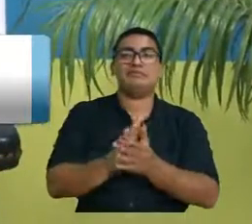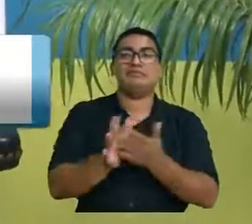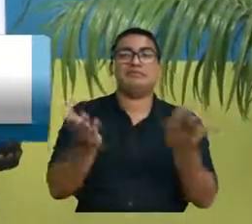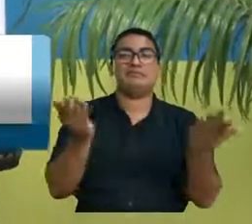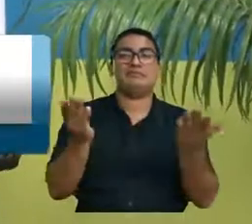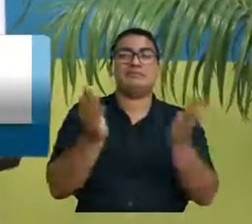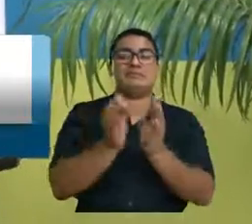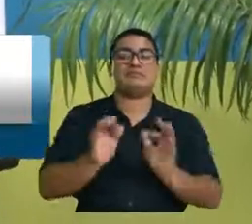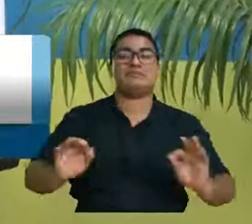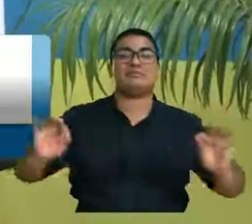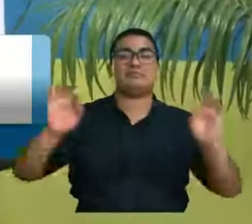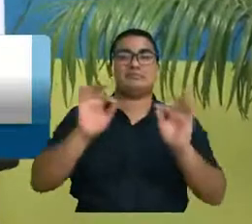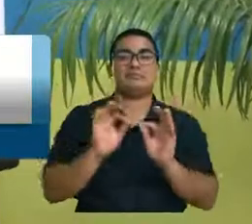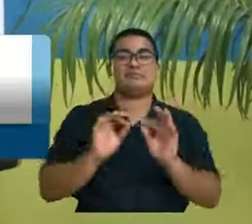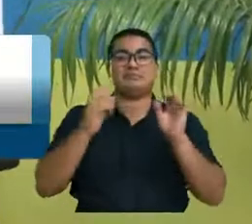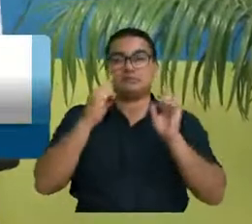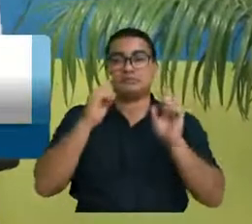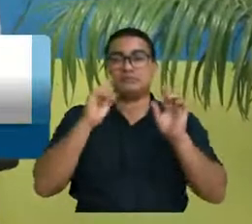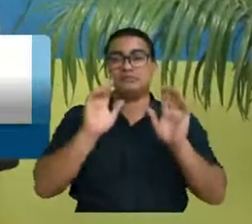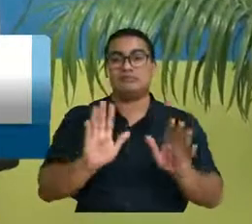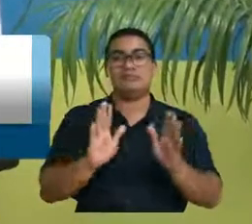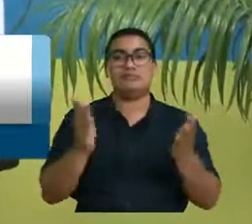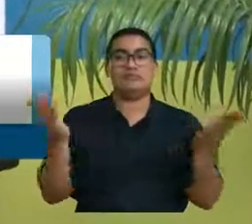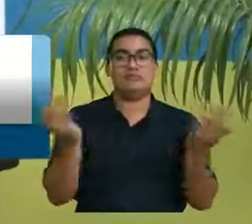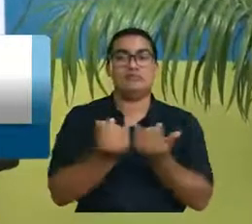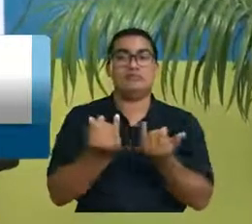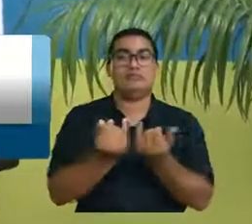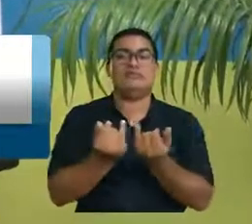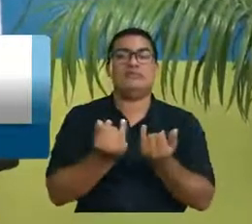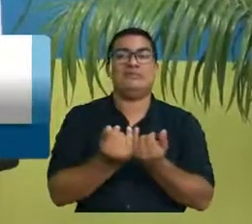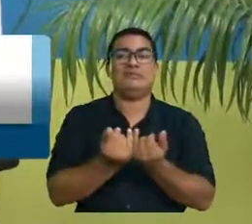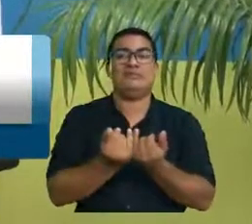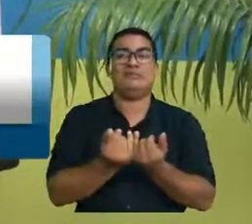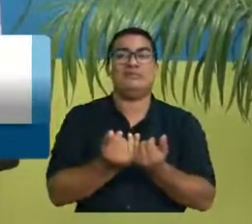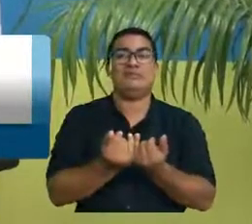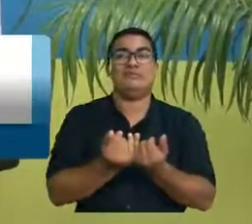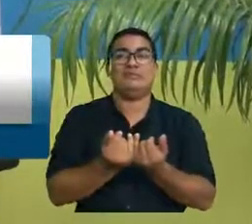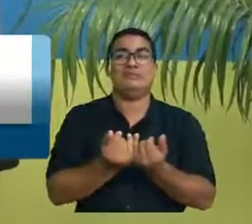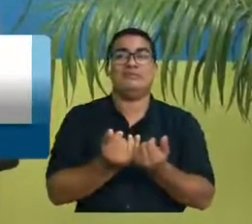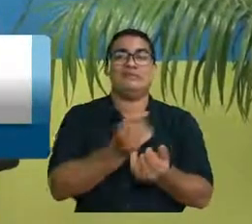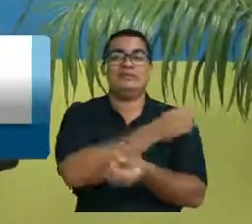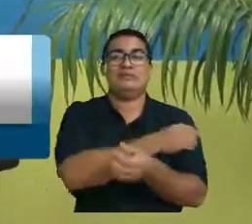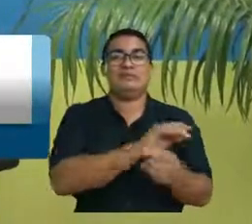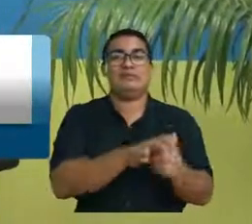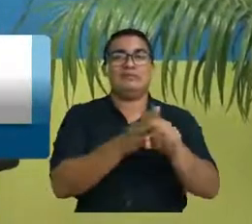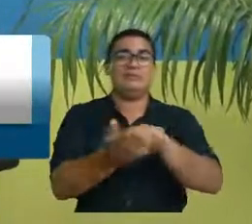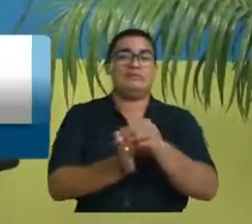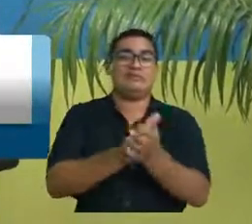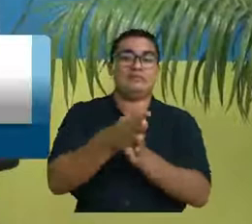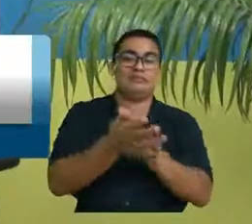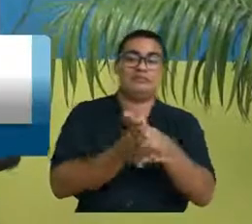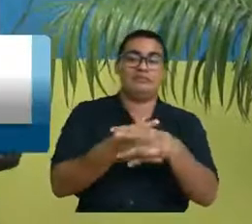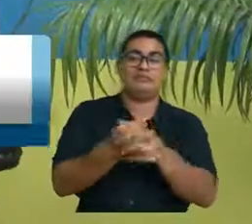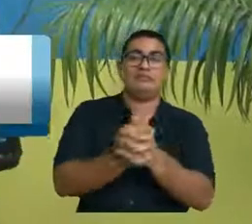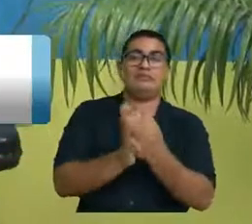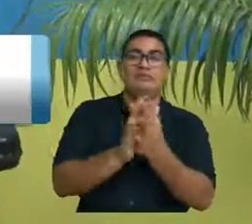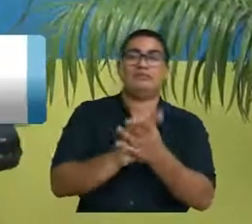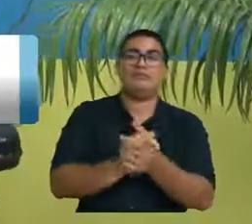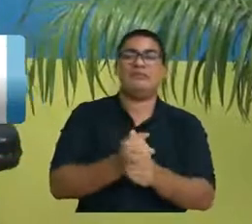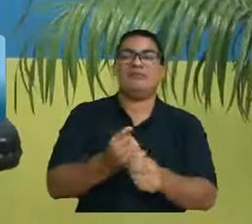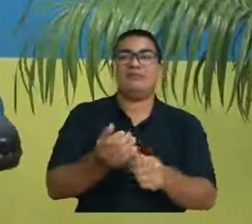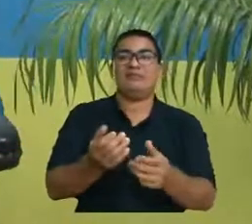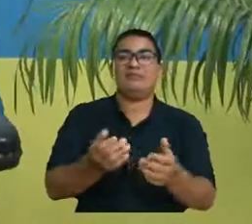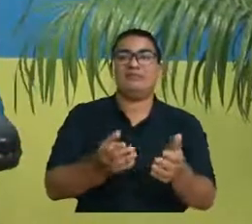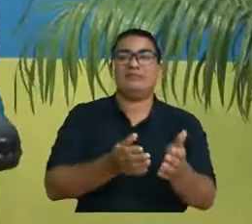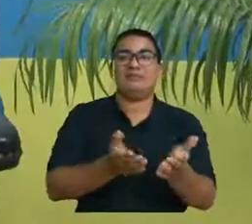la principal medida de prevención, y al igual el uso del alcohol gel va a seguir el mismo paso. Agarrar el alcohol gel